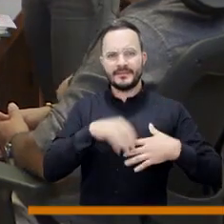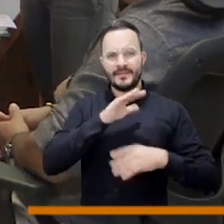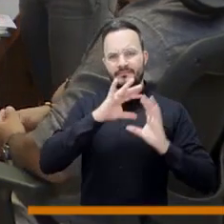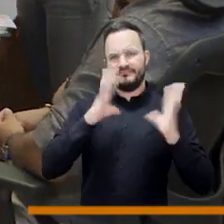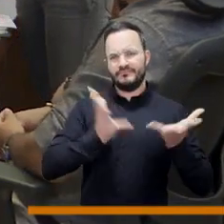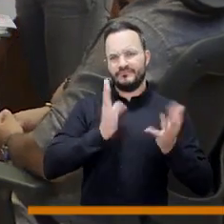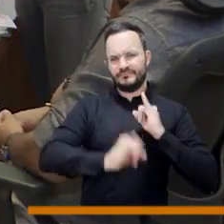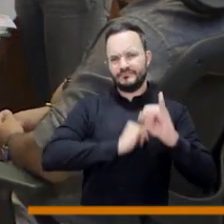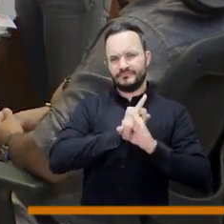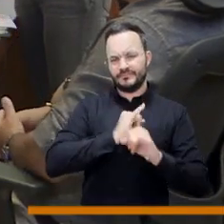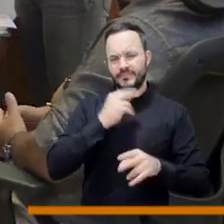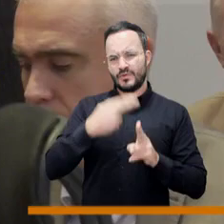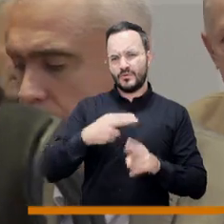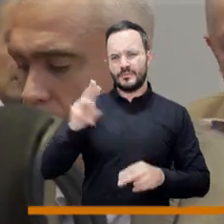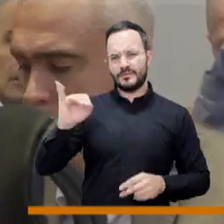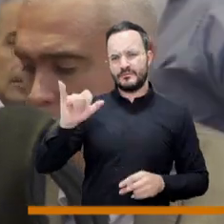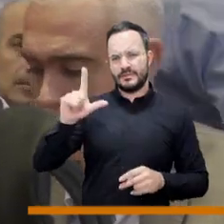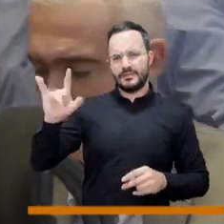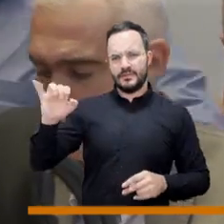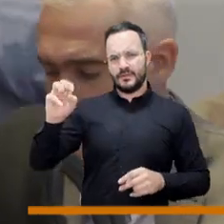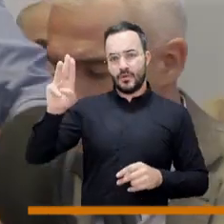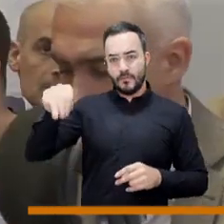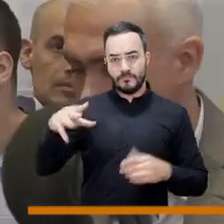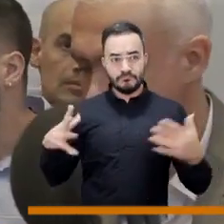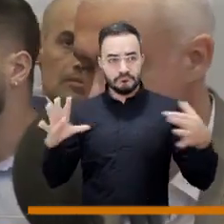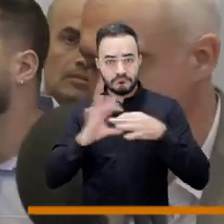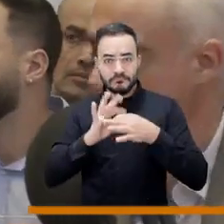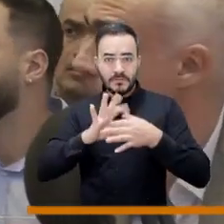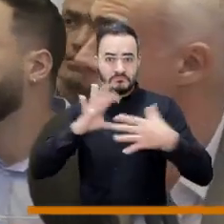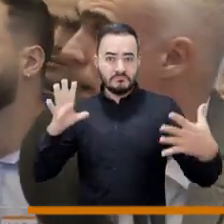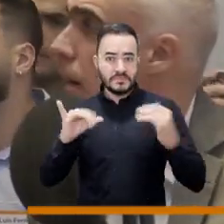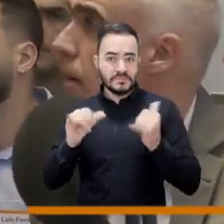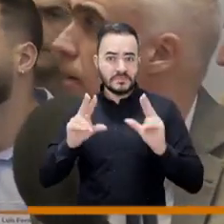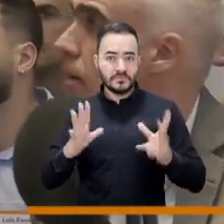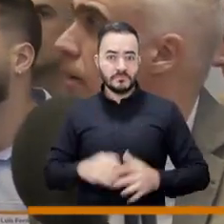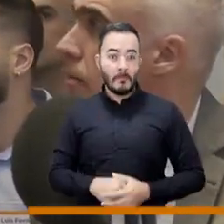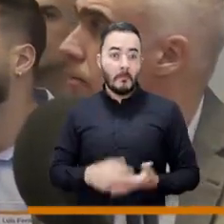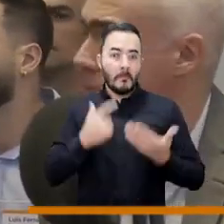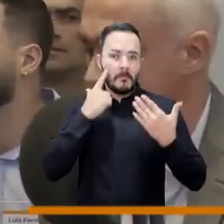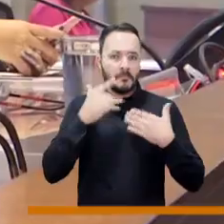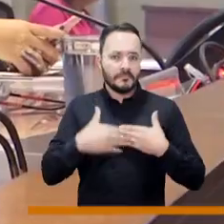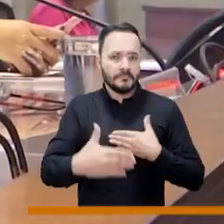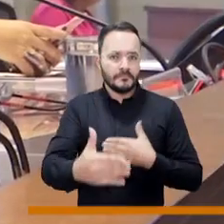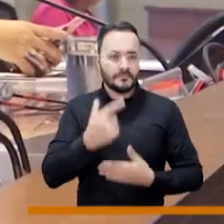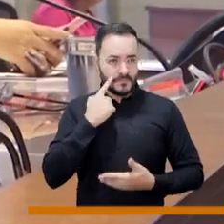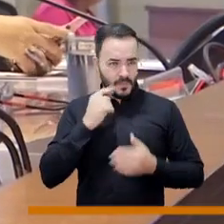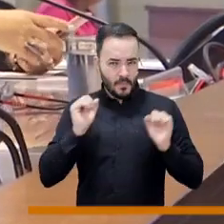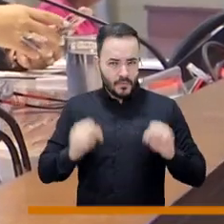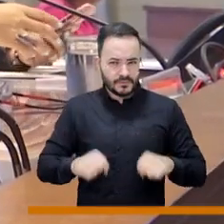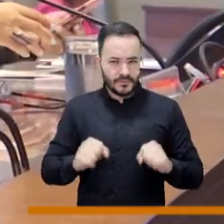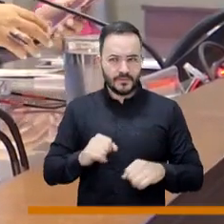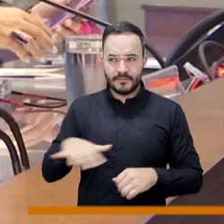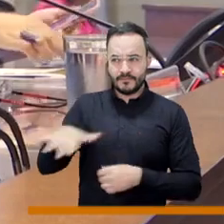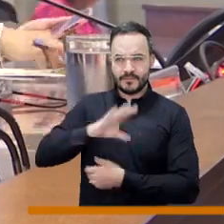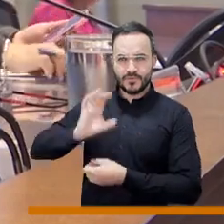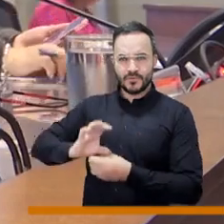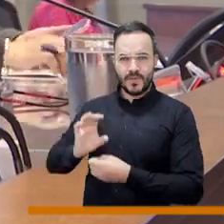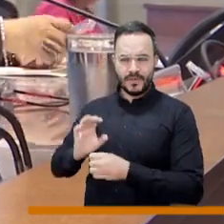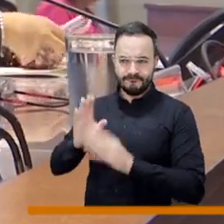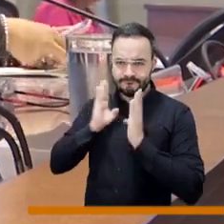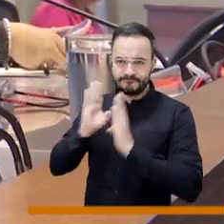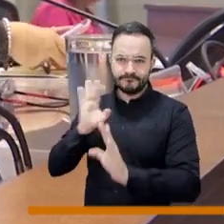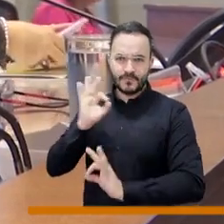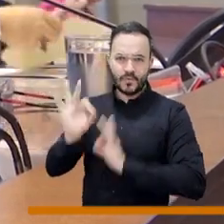sociedad con la multinacional de las telecomunicaciones, la empresa Millicom. Miremos si hay opciones para la ciudad